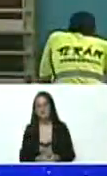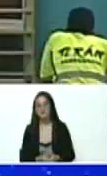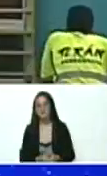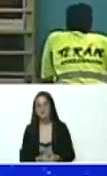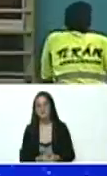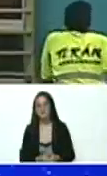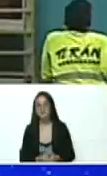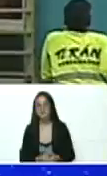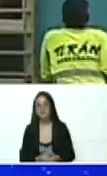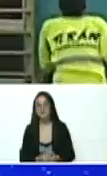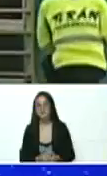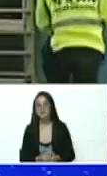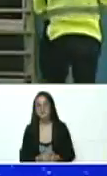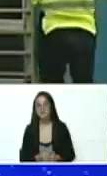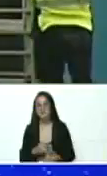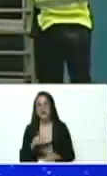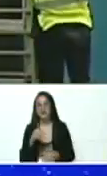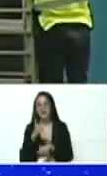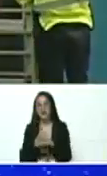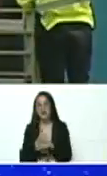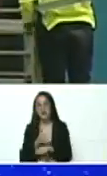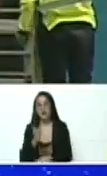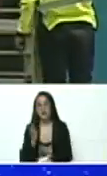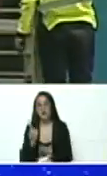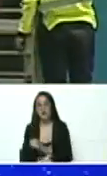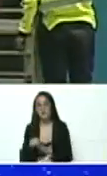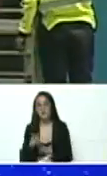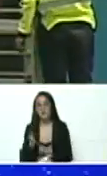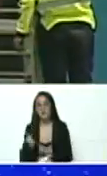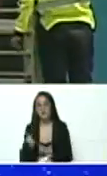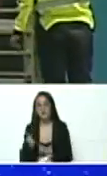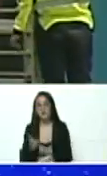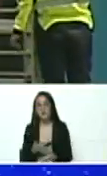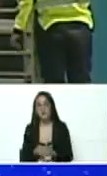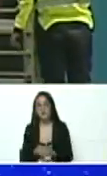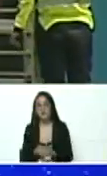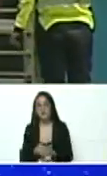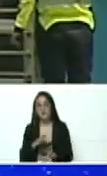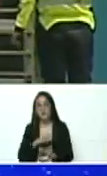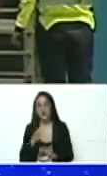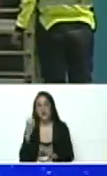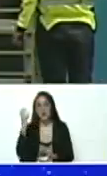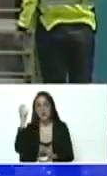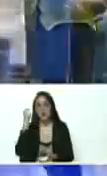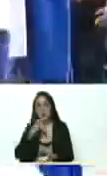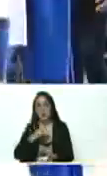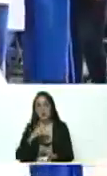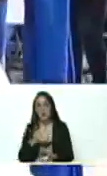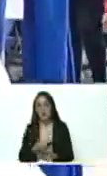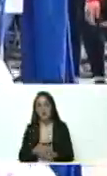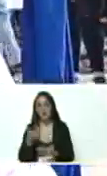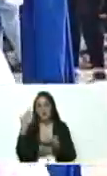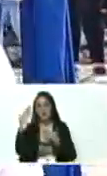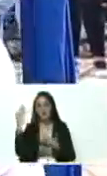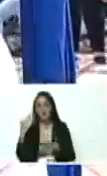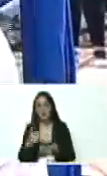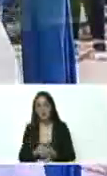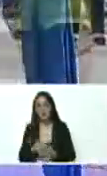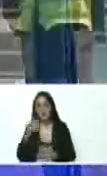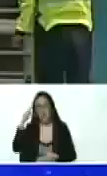Bueno, y a Yaciel López, el director, Yaciel de Santiago de Cuba. ¿Ah? Mi saludo.